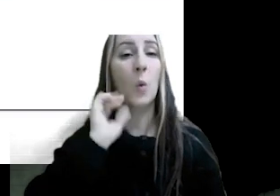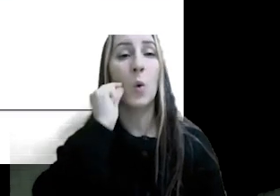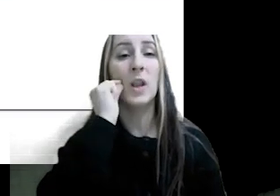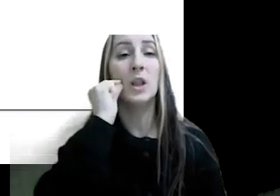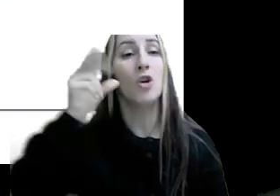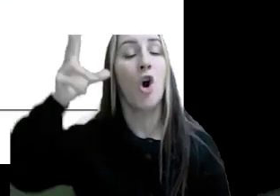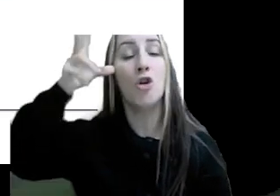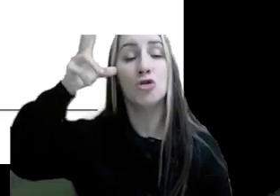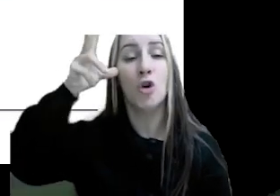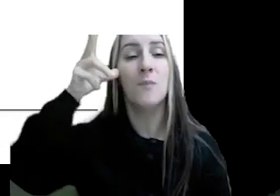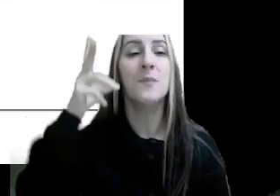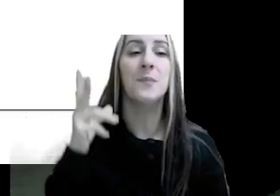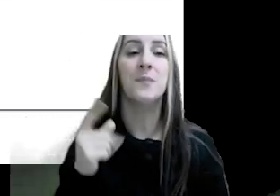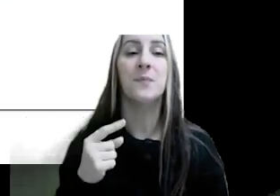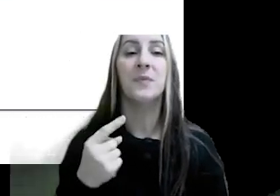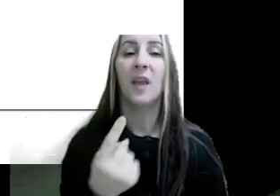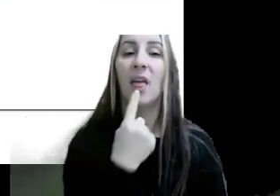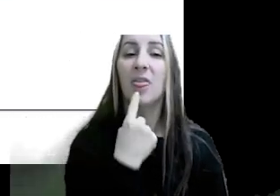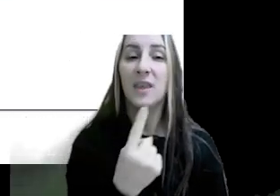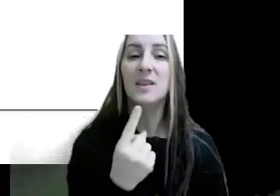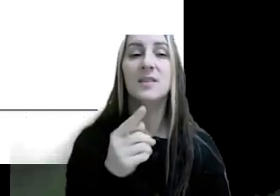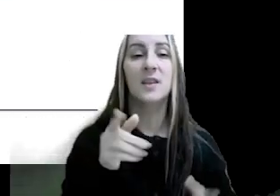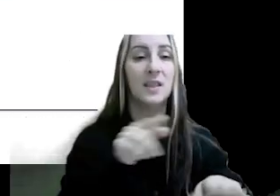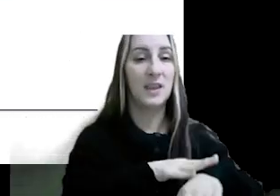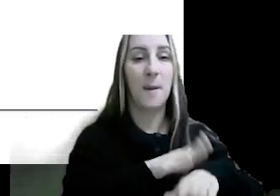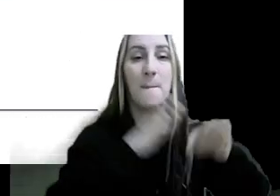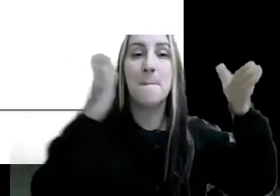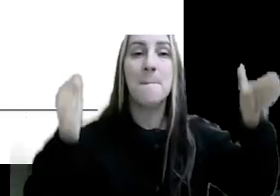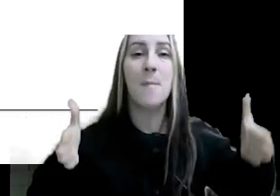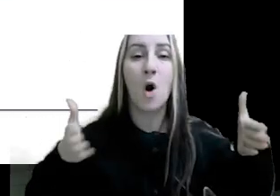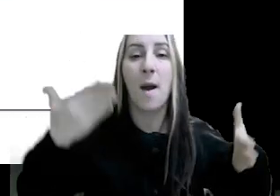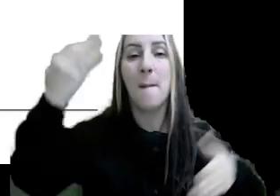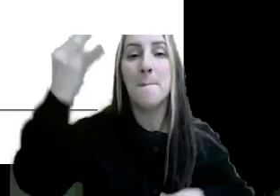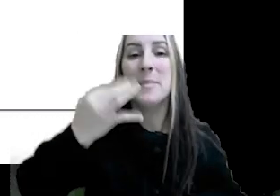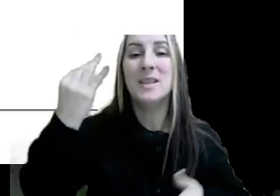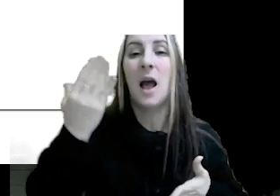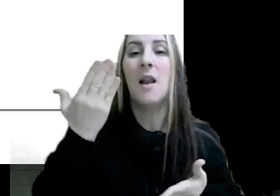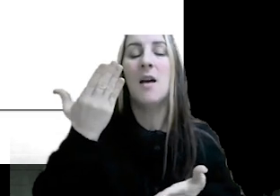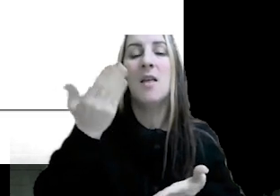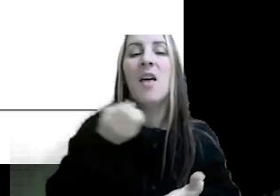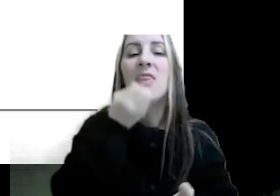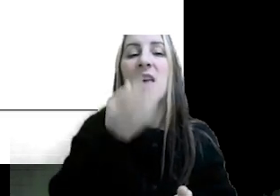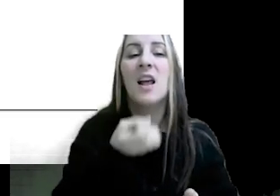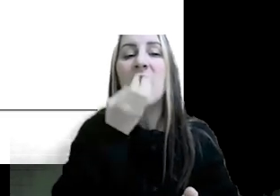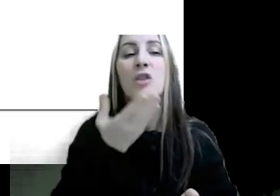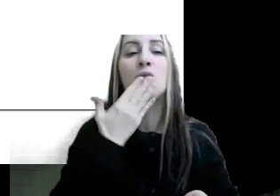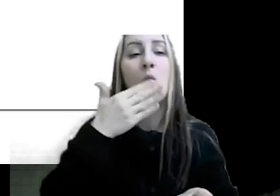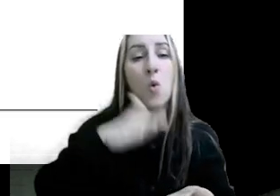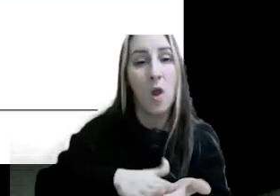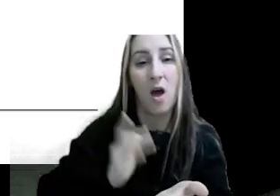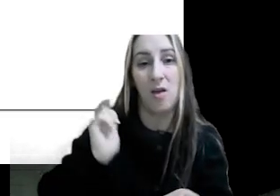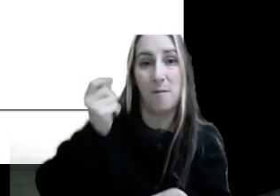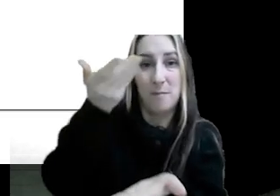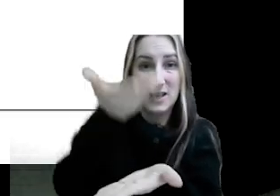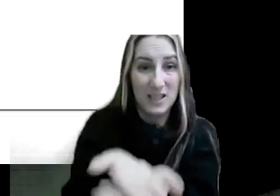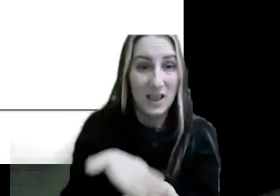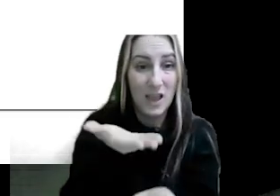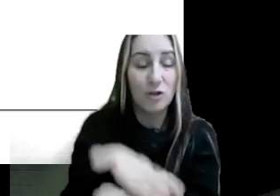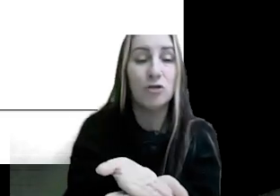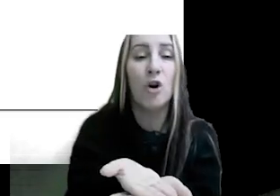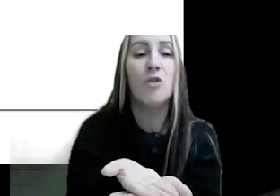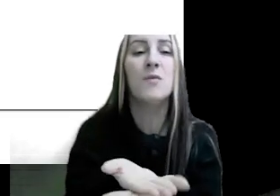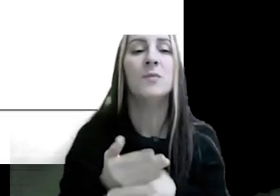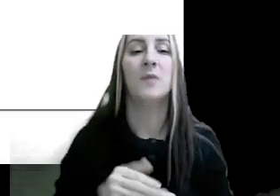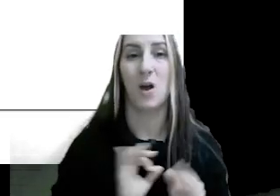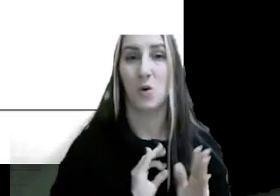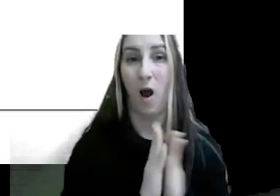5548 establece un plazo especial de presentación y pago en caso de corresponder de declaraciones juradas